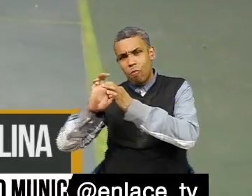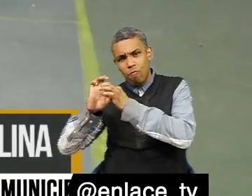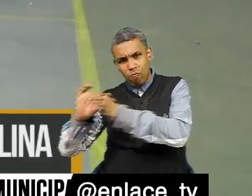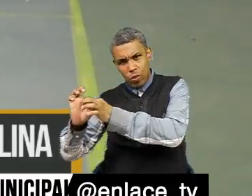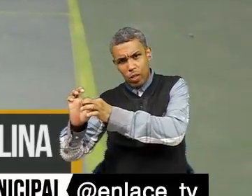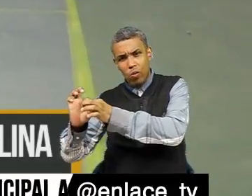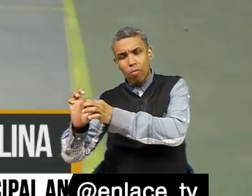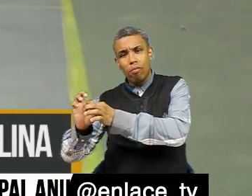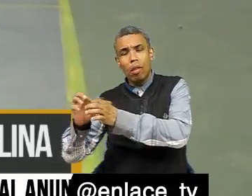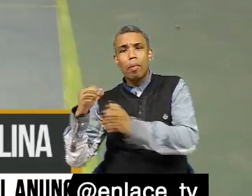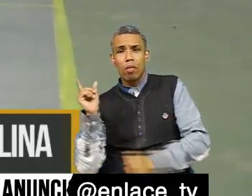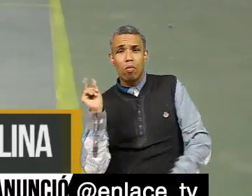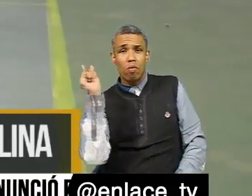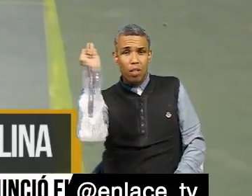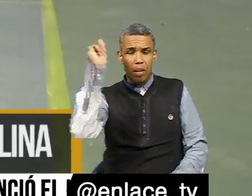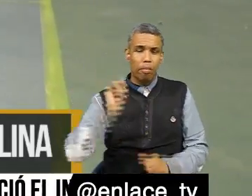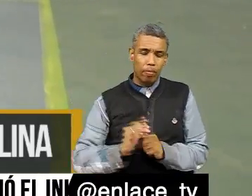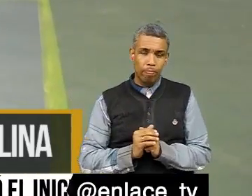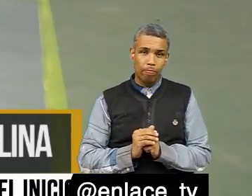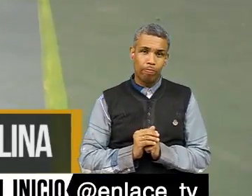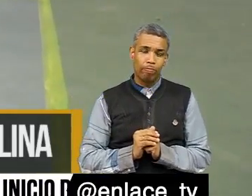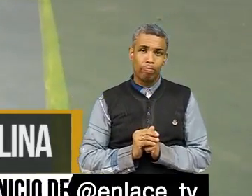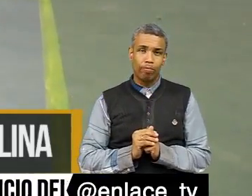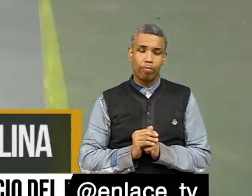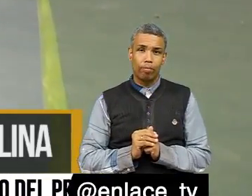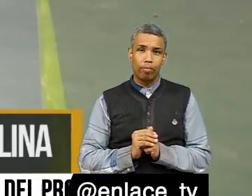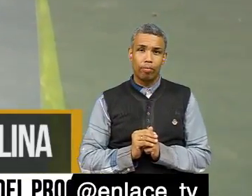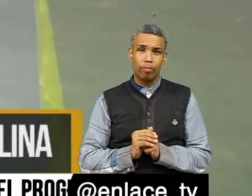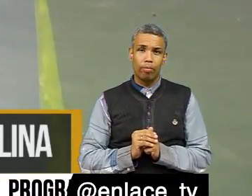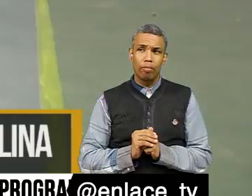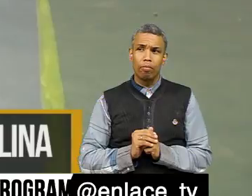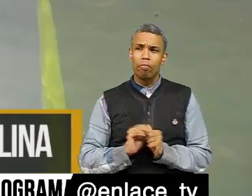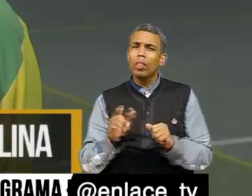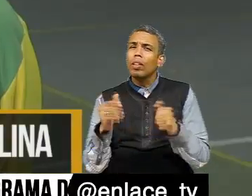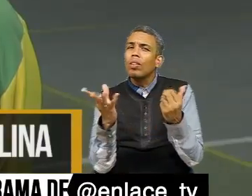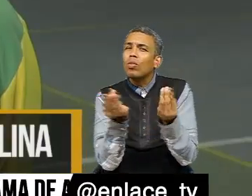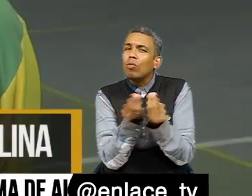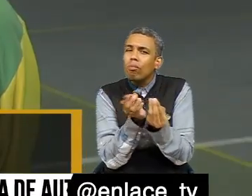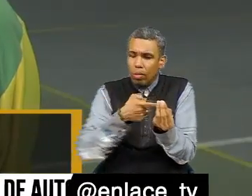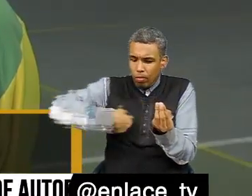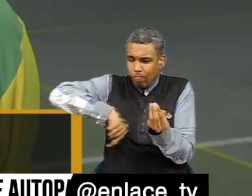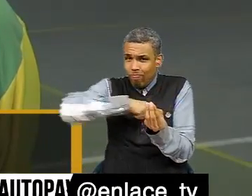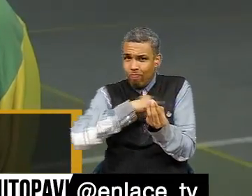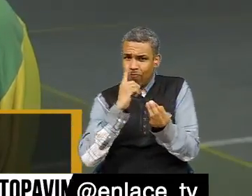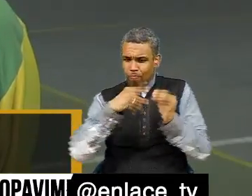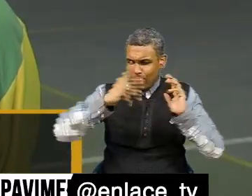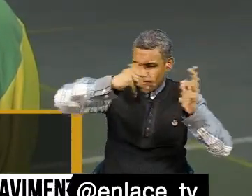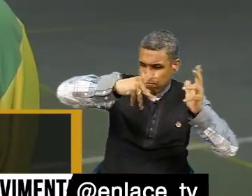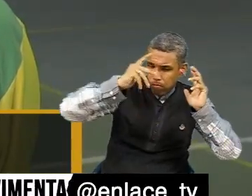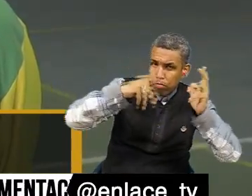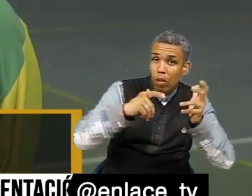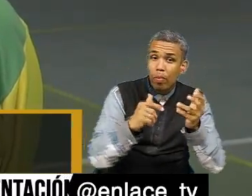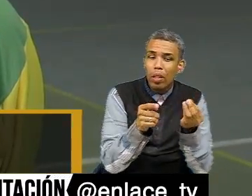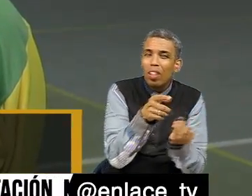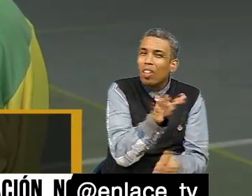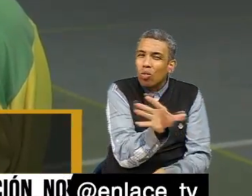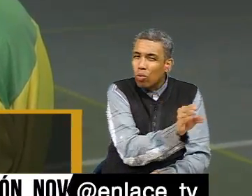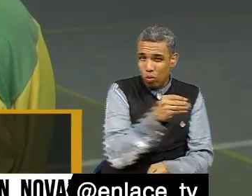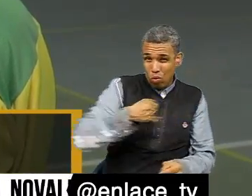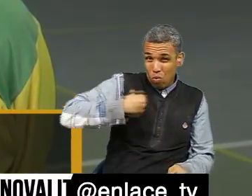preguntando, se realiza con una categoría de 12 años. Después, por la misma necesidad